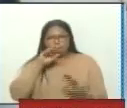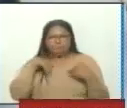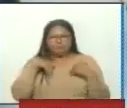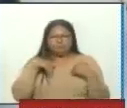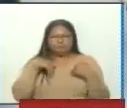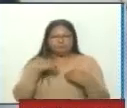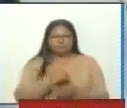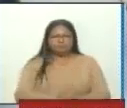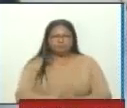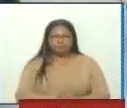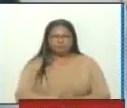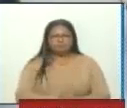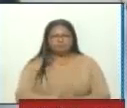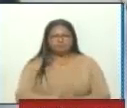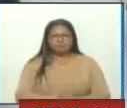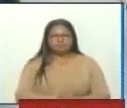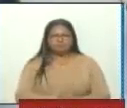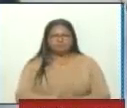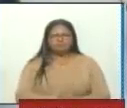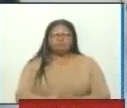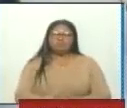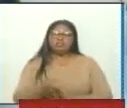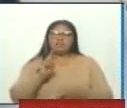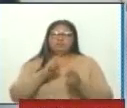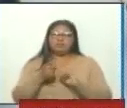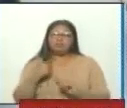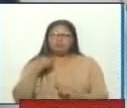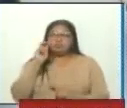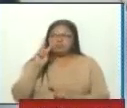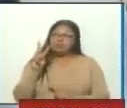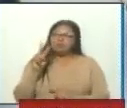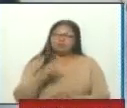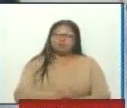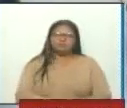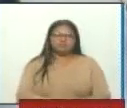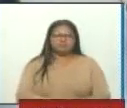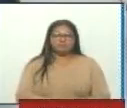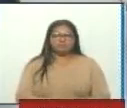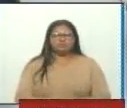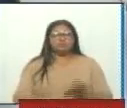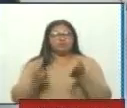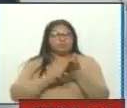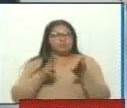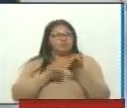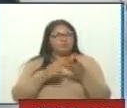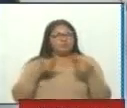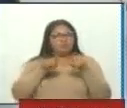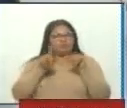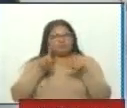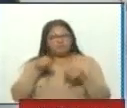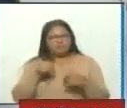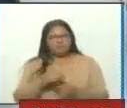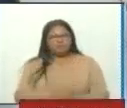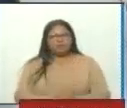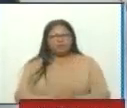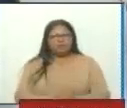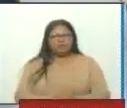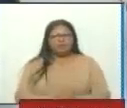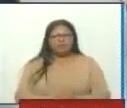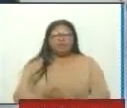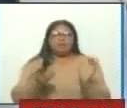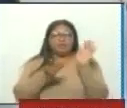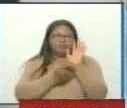han copiado de a veces, yo siempre lo digo y se lo repito ahí, muchas veces hace más daño